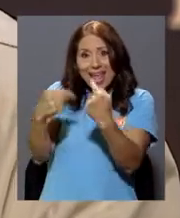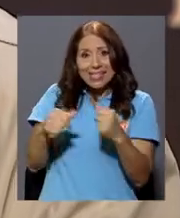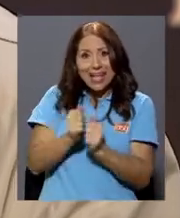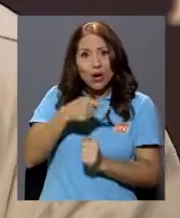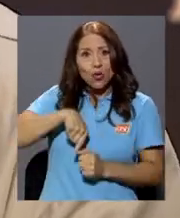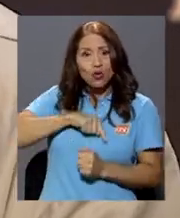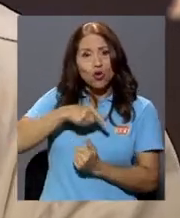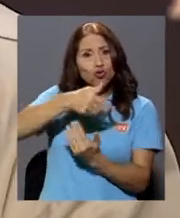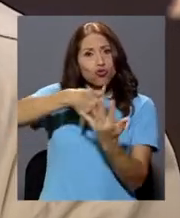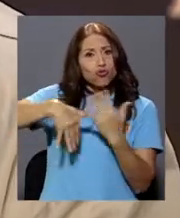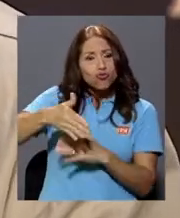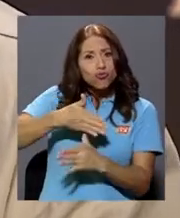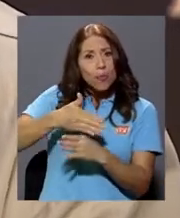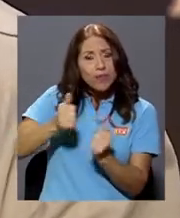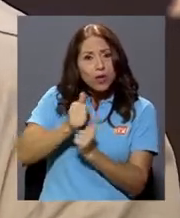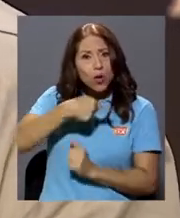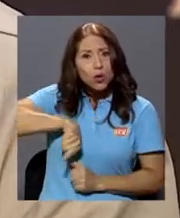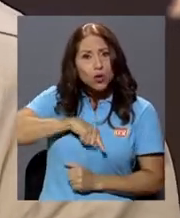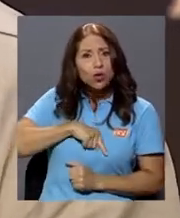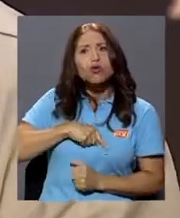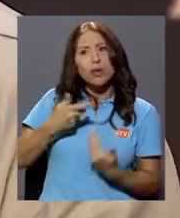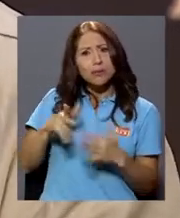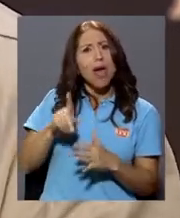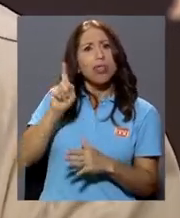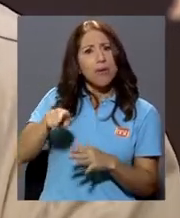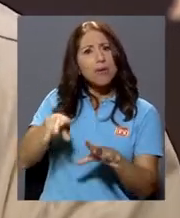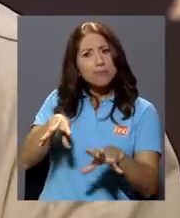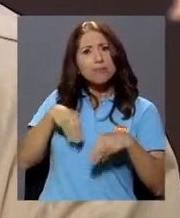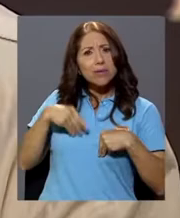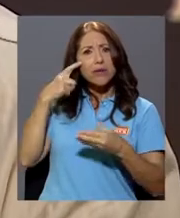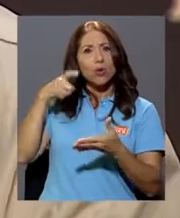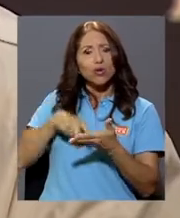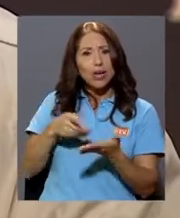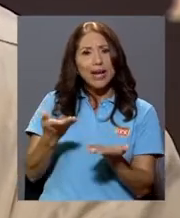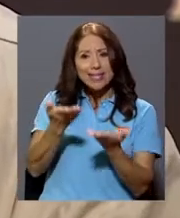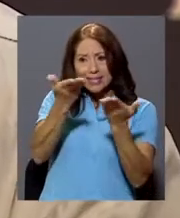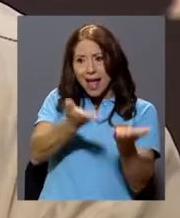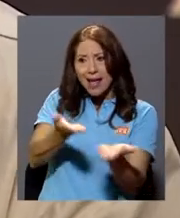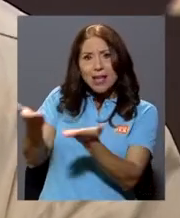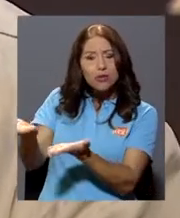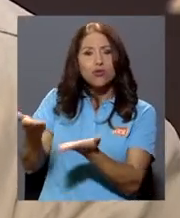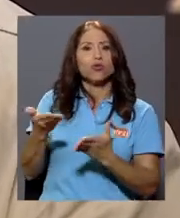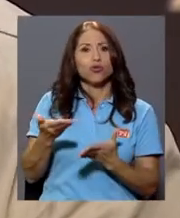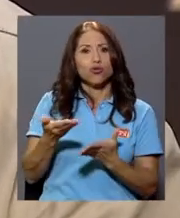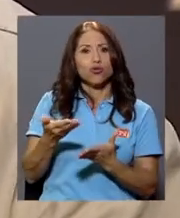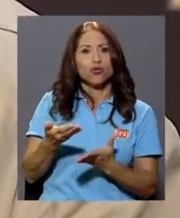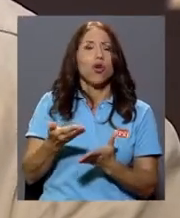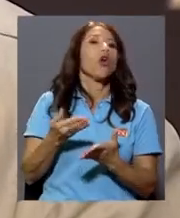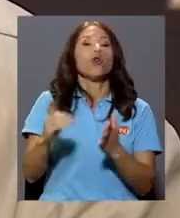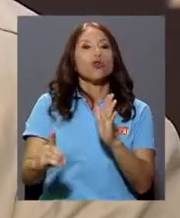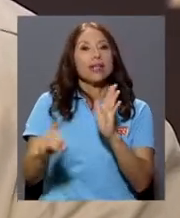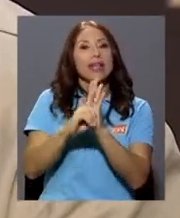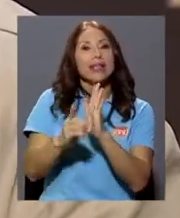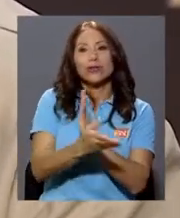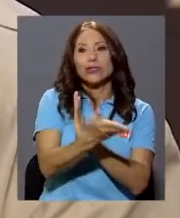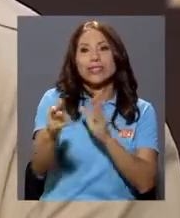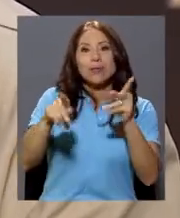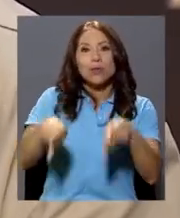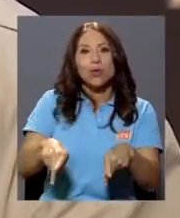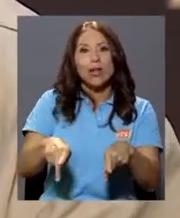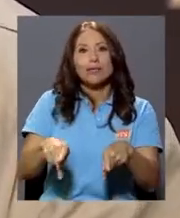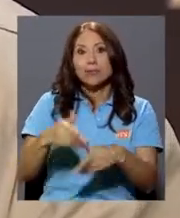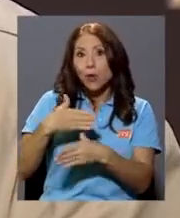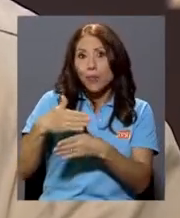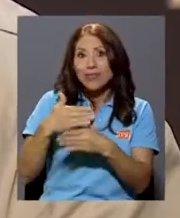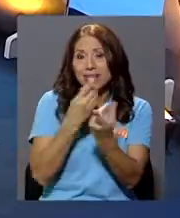convivir con nosotros, habrá que reconocerles, como desde el punto de vista de lo que sería una convivencia democrática, los derechos que esas personas